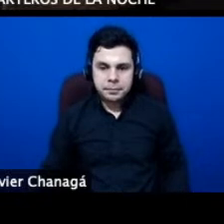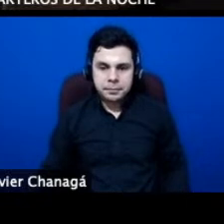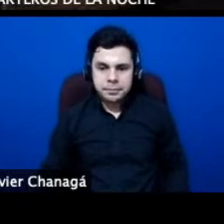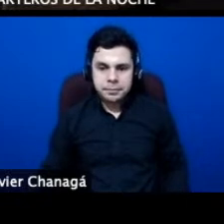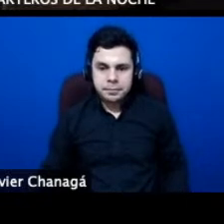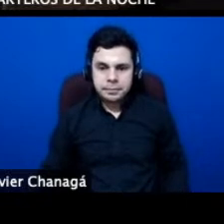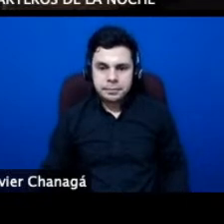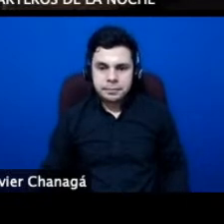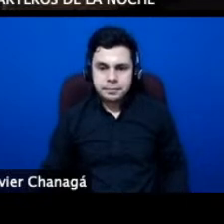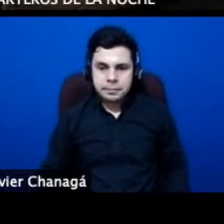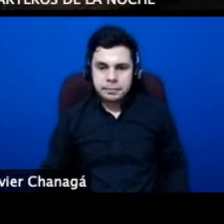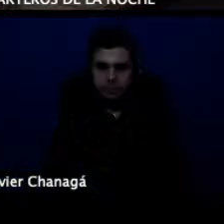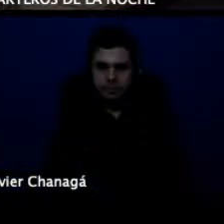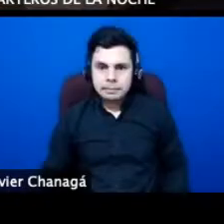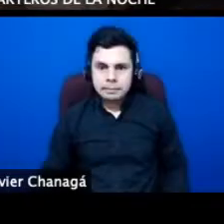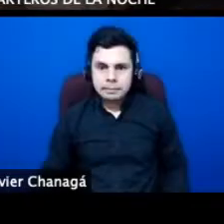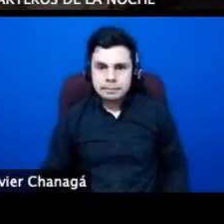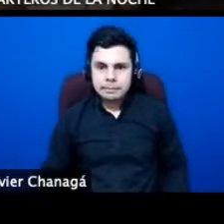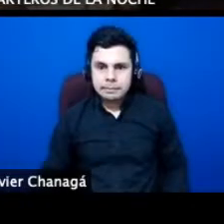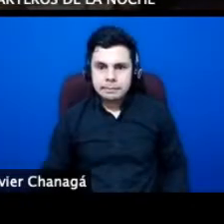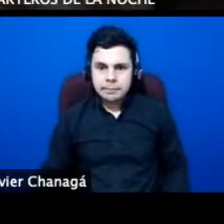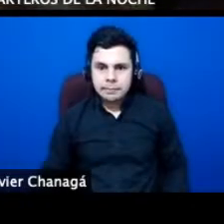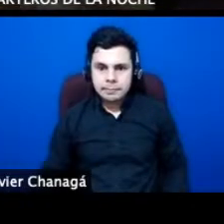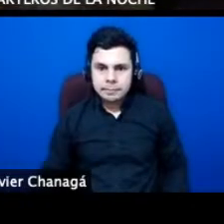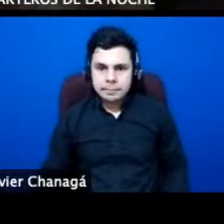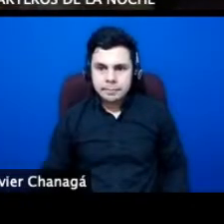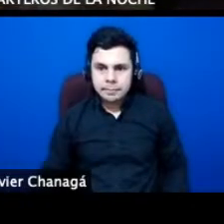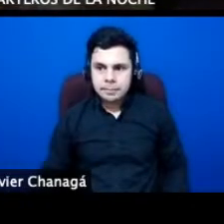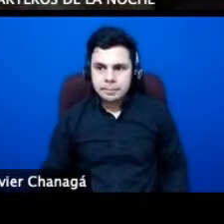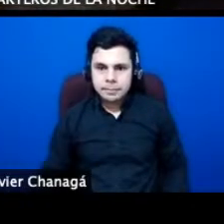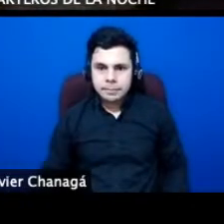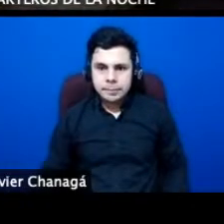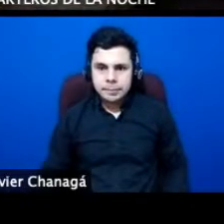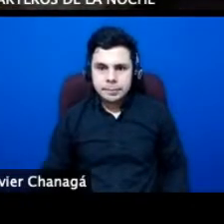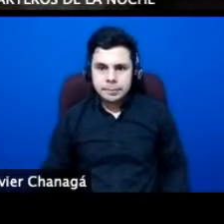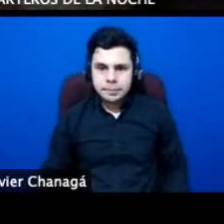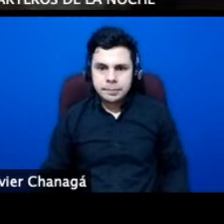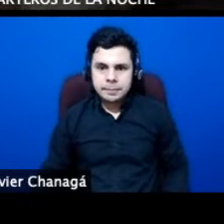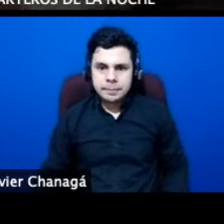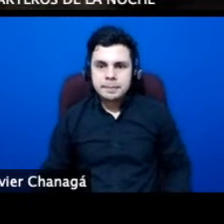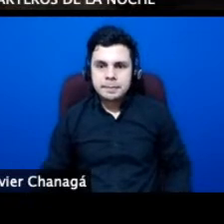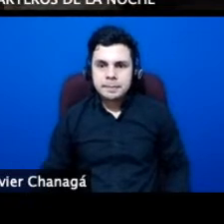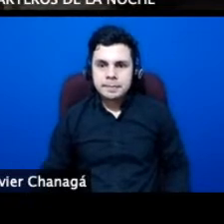also brought me back to be a family member, to be a son.